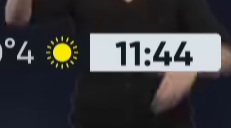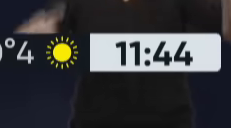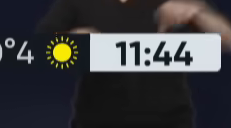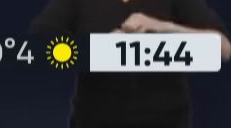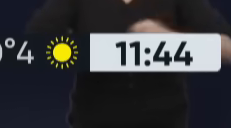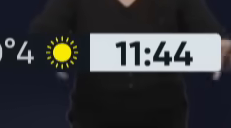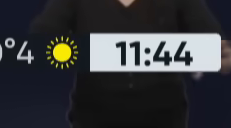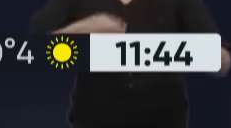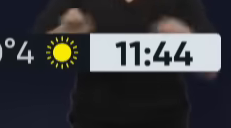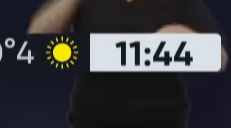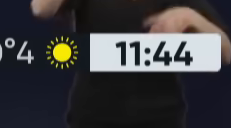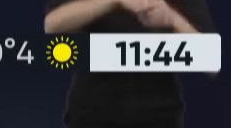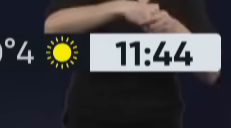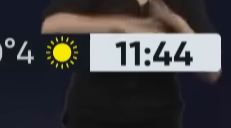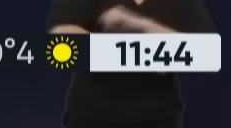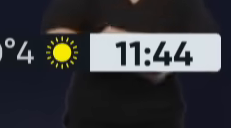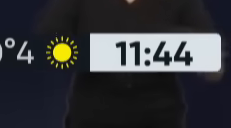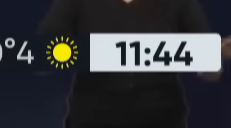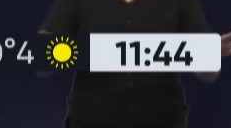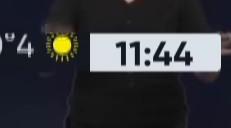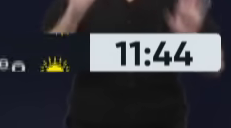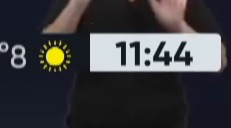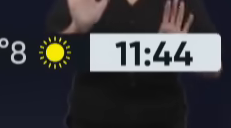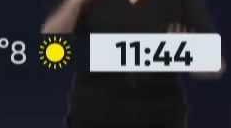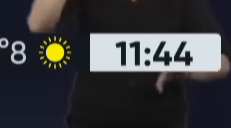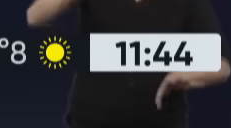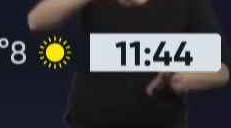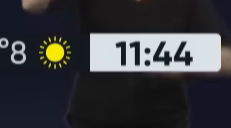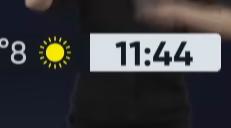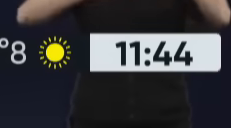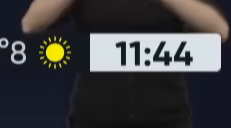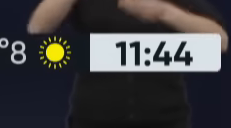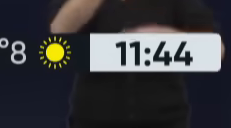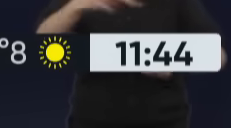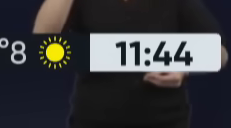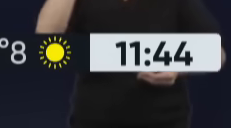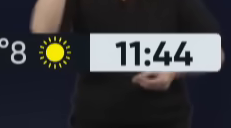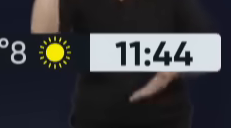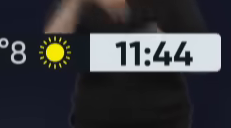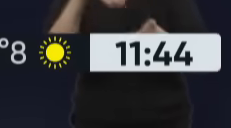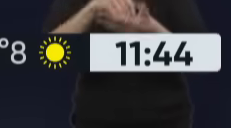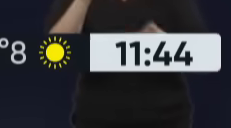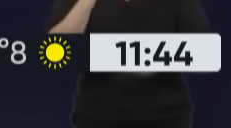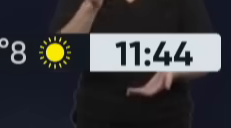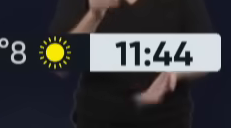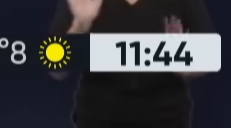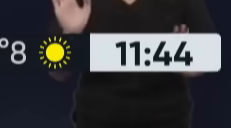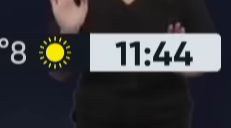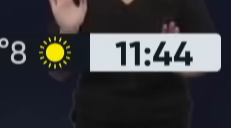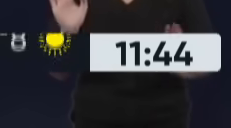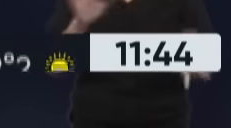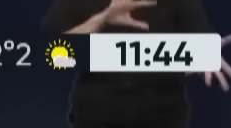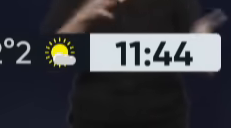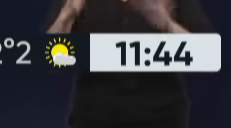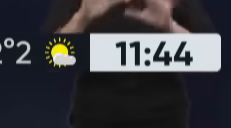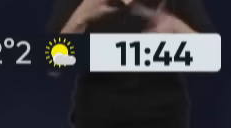dispar que resulta el Garraham, que este año tiene un presupuesto de 228 millones de dólares y que en